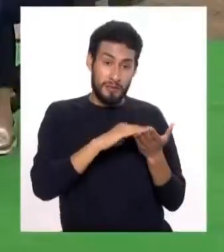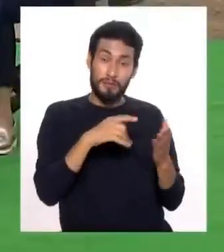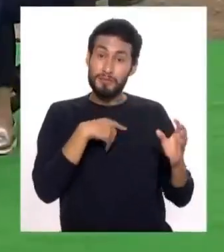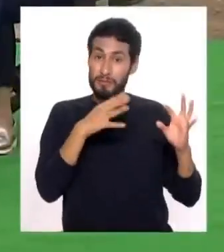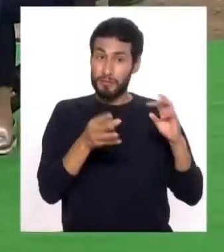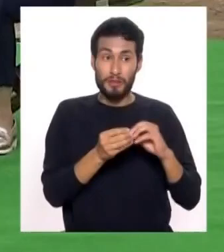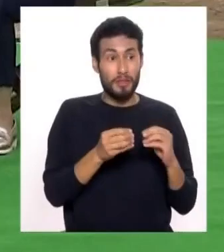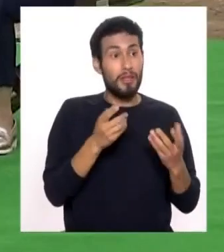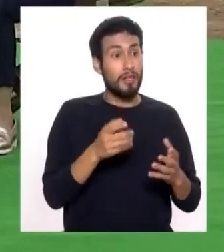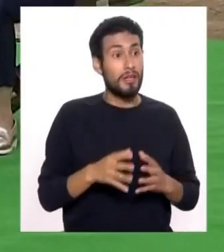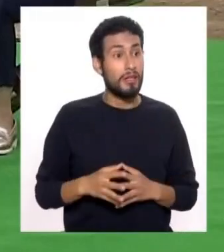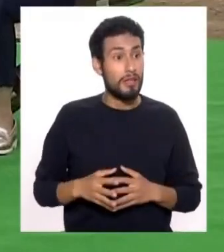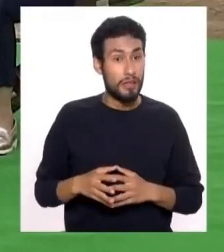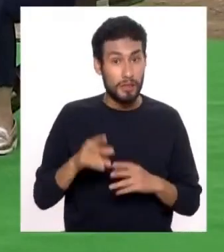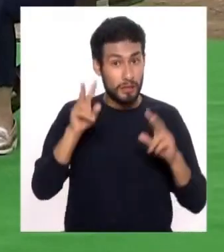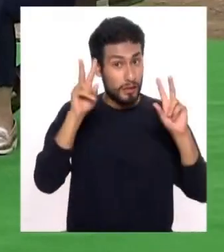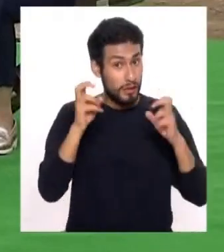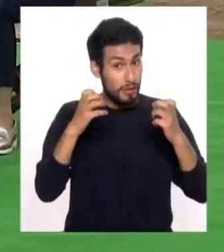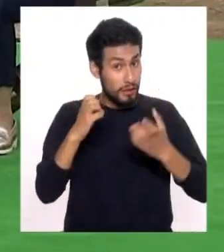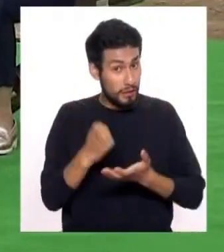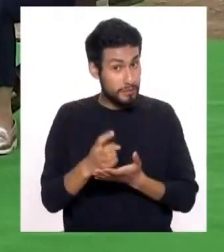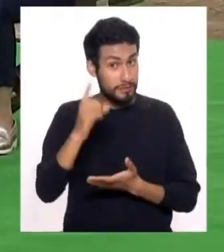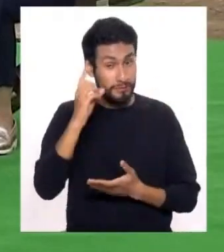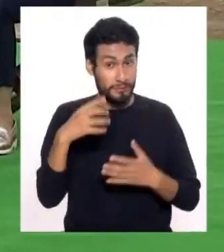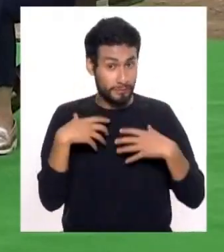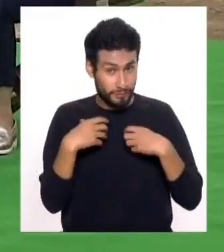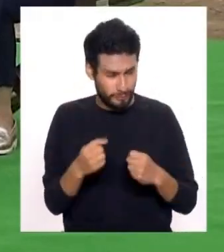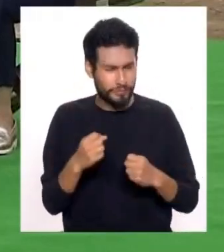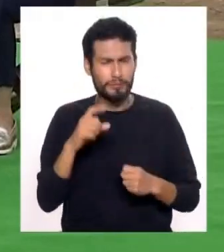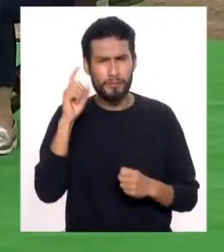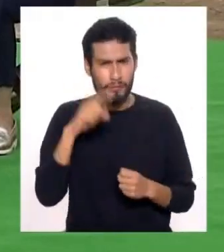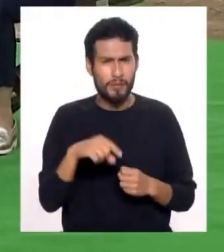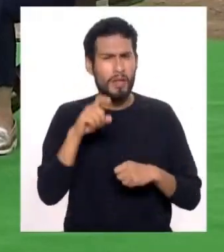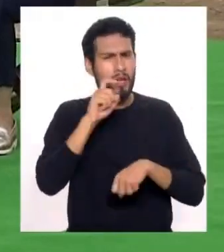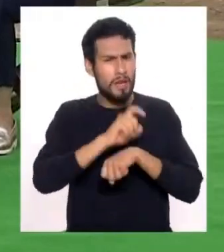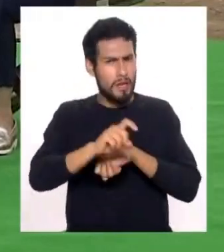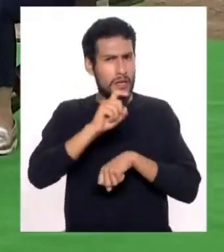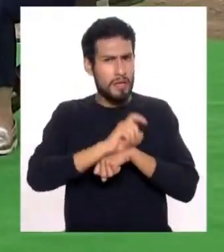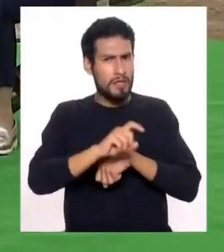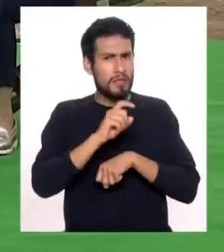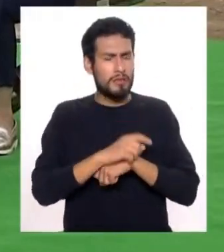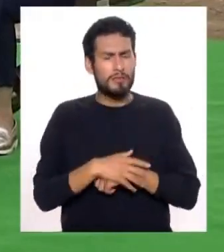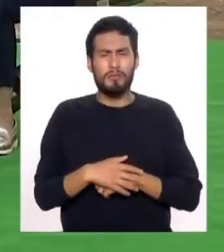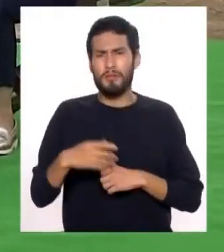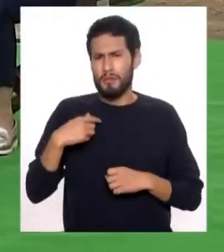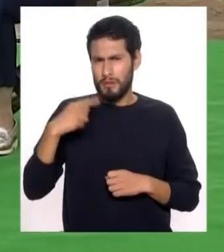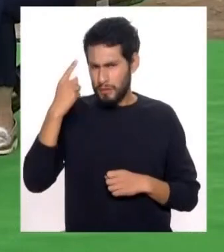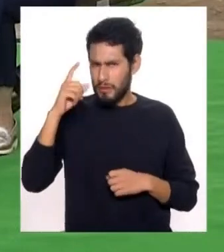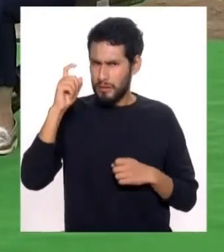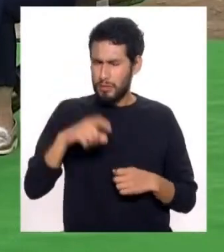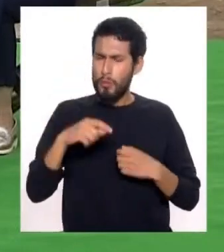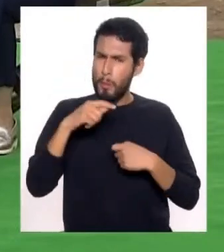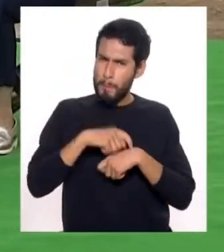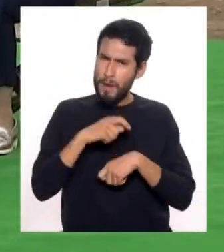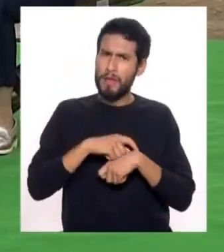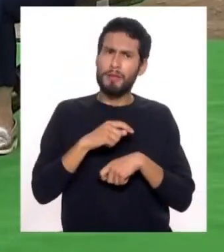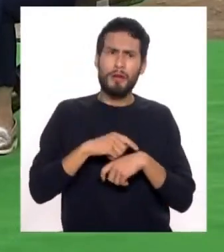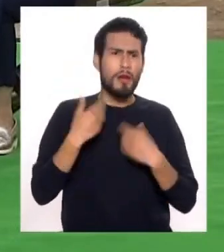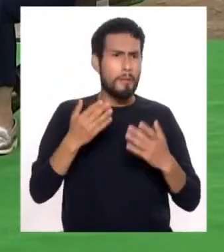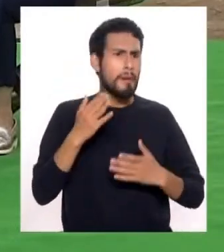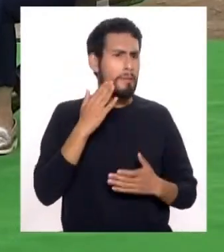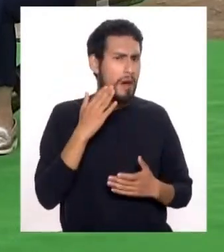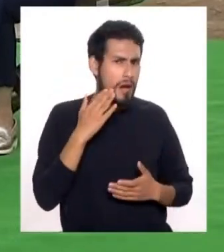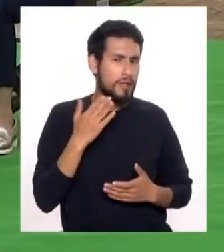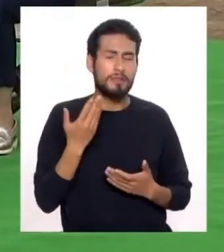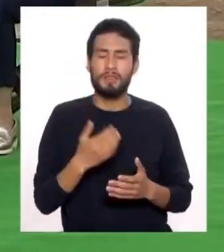agregar, es que creo que el tema de la educación en salud también viene con enseñar. Y creo que poder acercar estos momentos con las mamás,